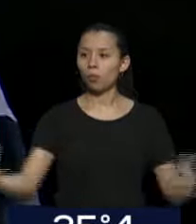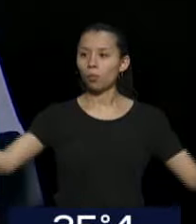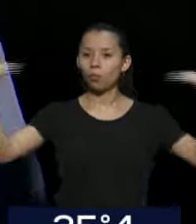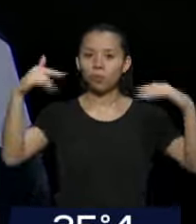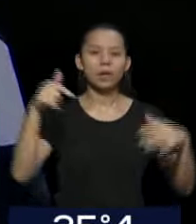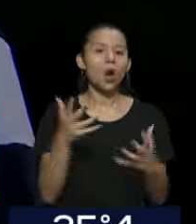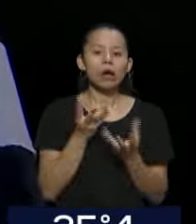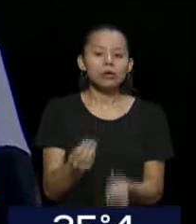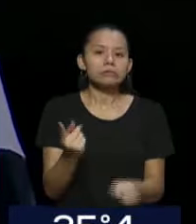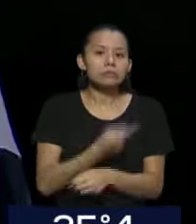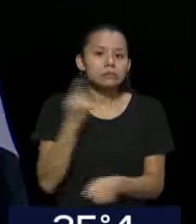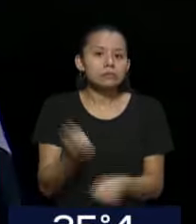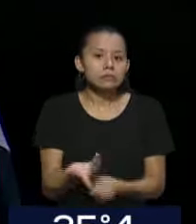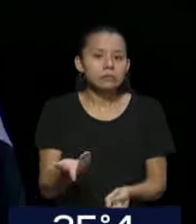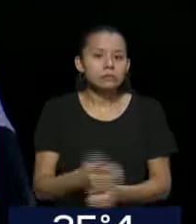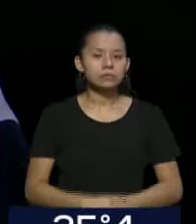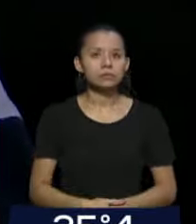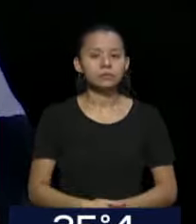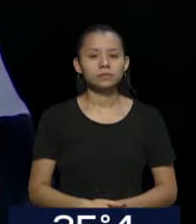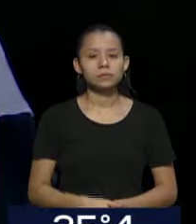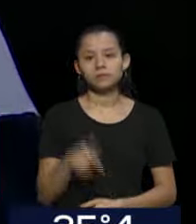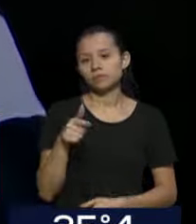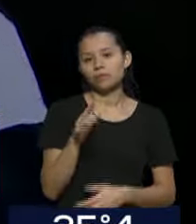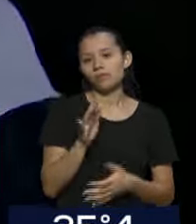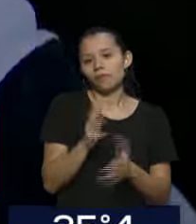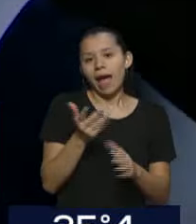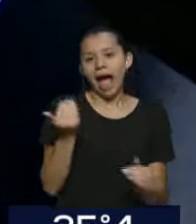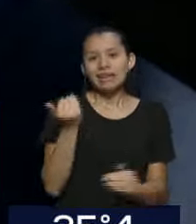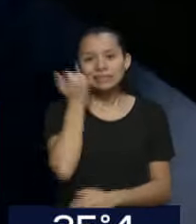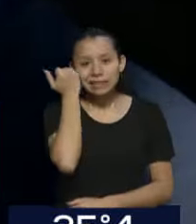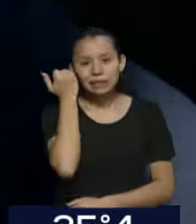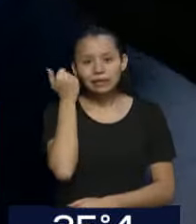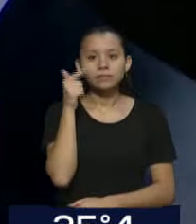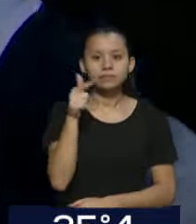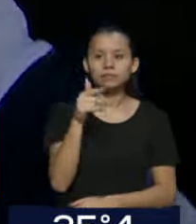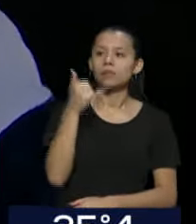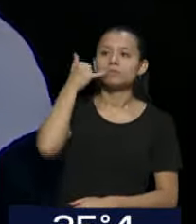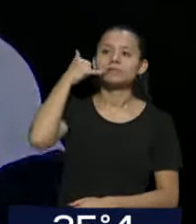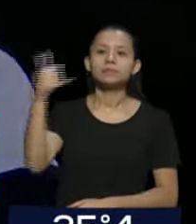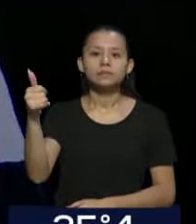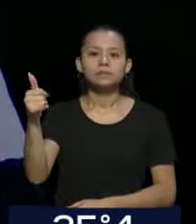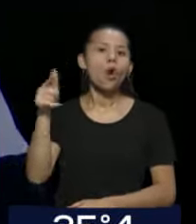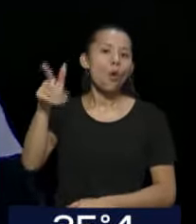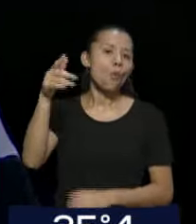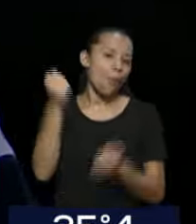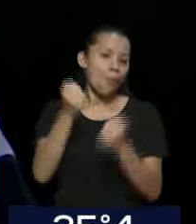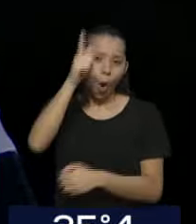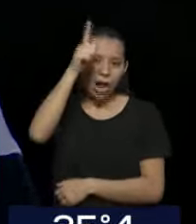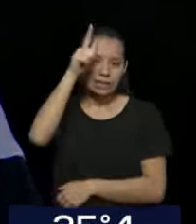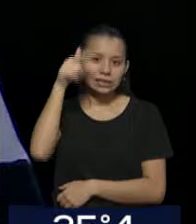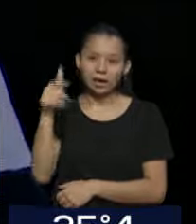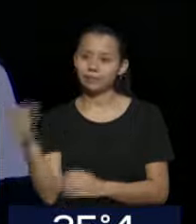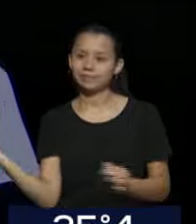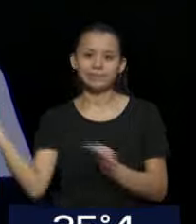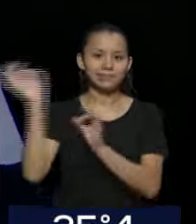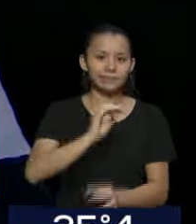en el accidente. Y parece que se comunicó con los compañeros y llegaron rápido, rápido. Llegaron varios móviles y la